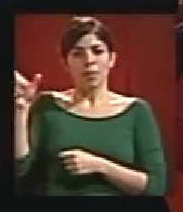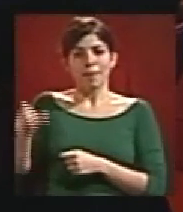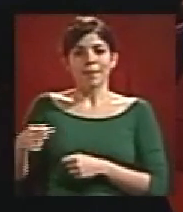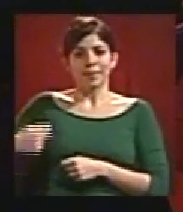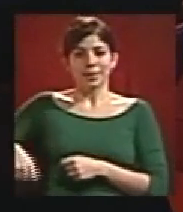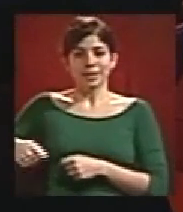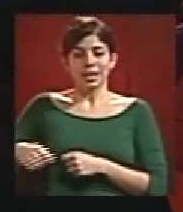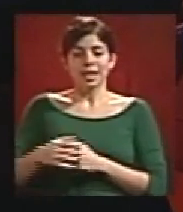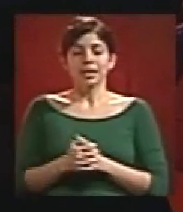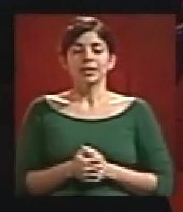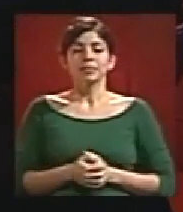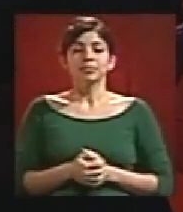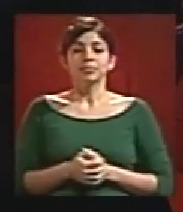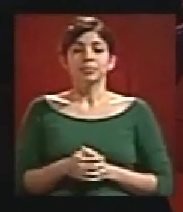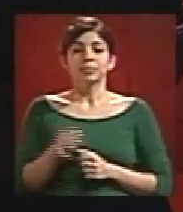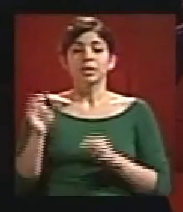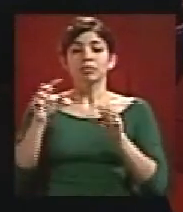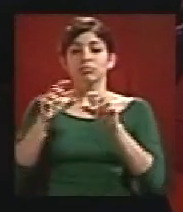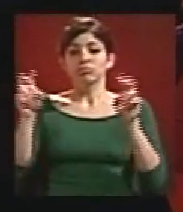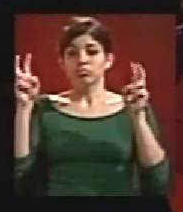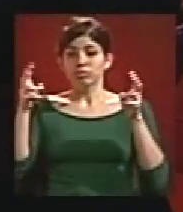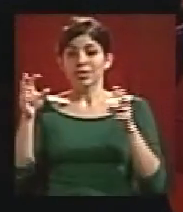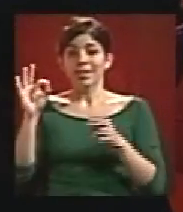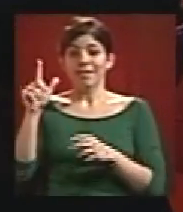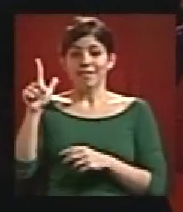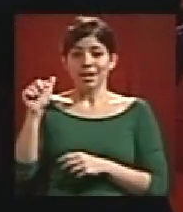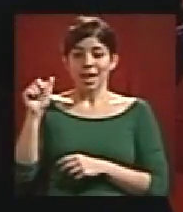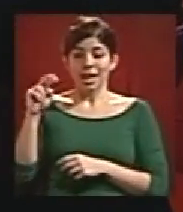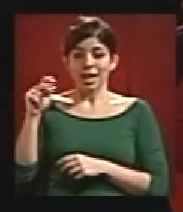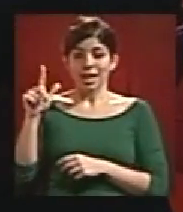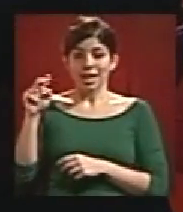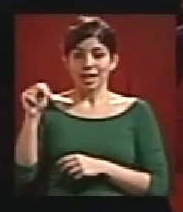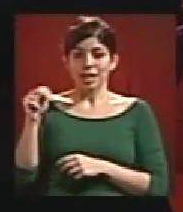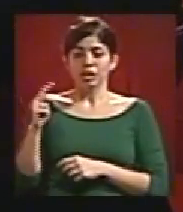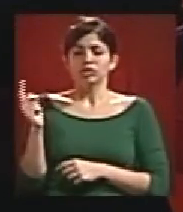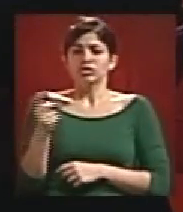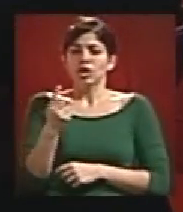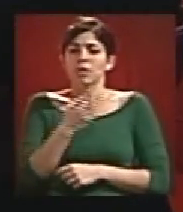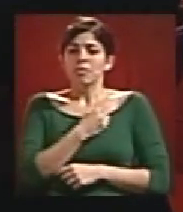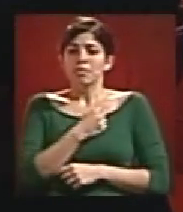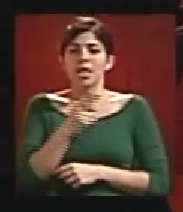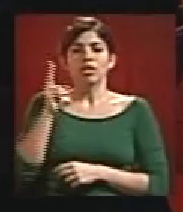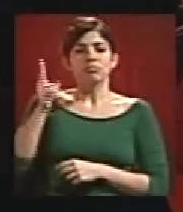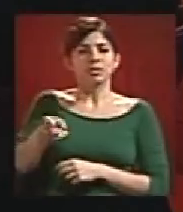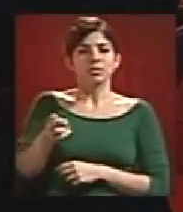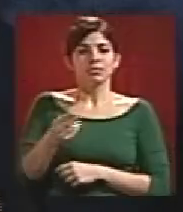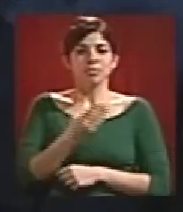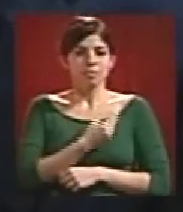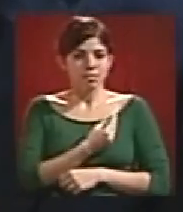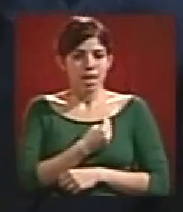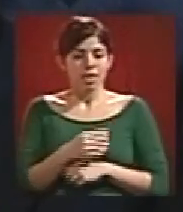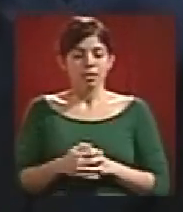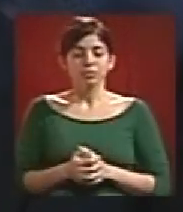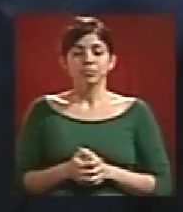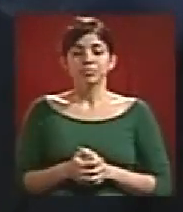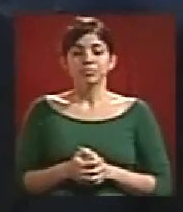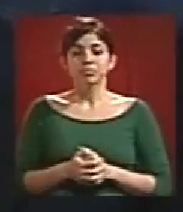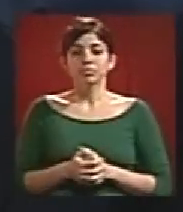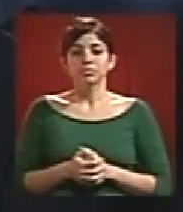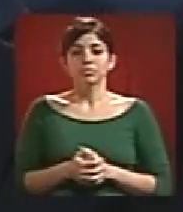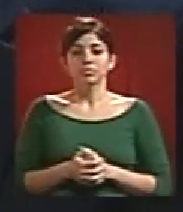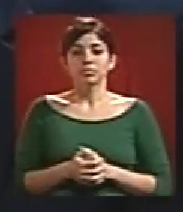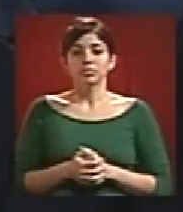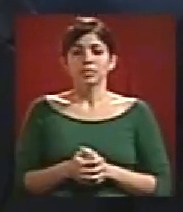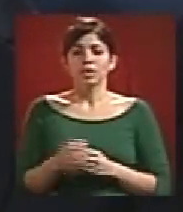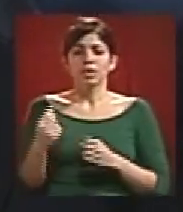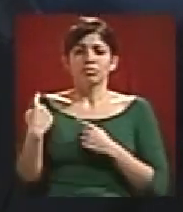de Don Franklin era: solo hay que tenerle miedo al miedo. Y básicamente